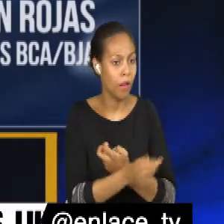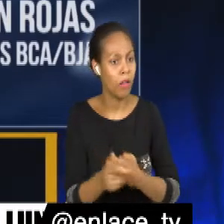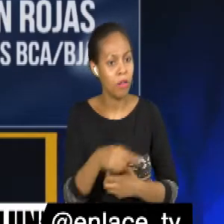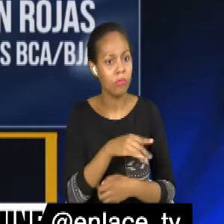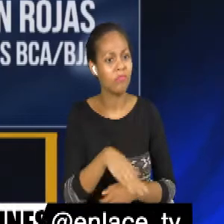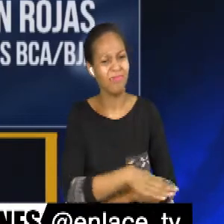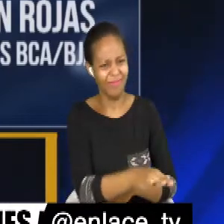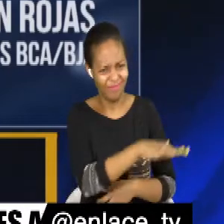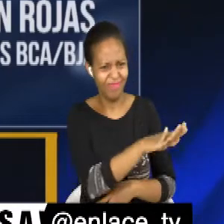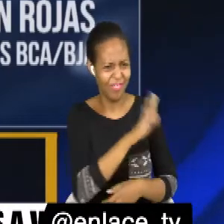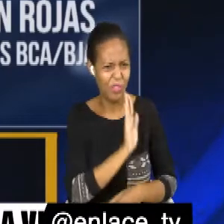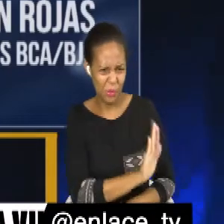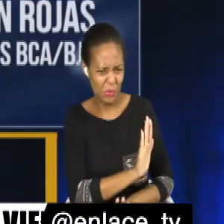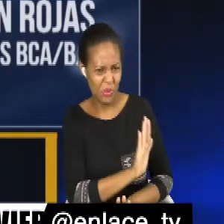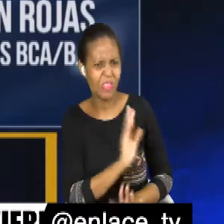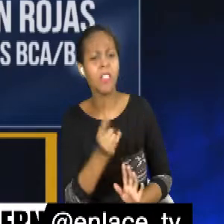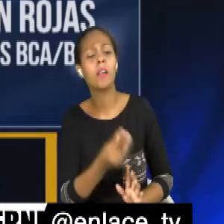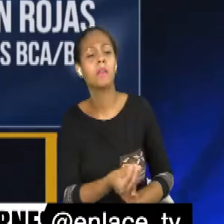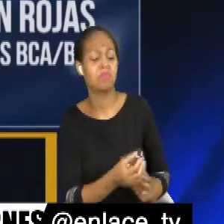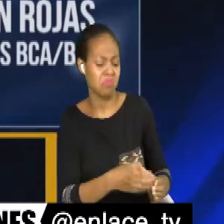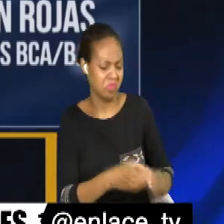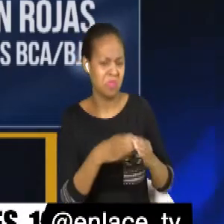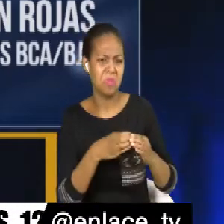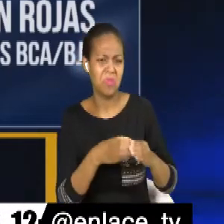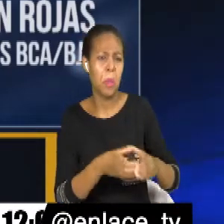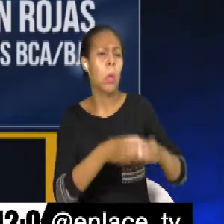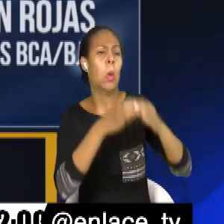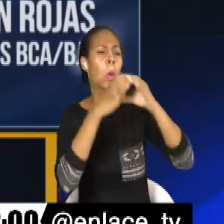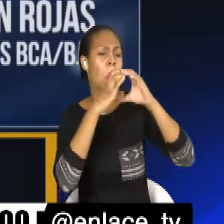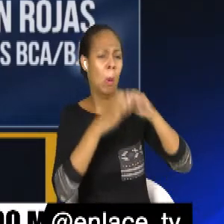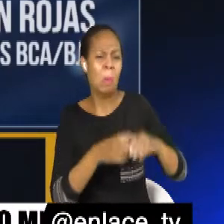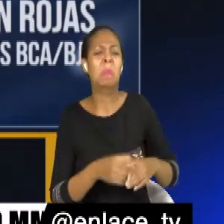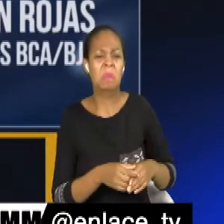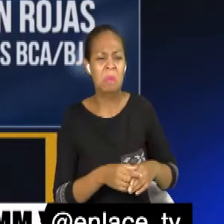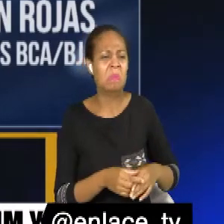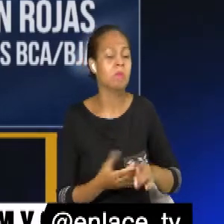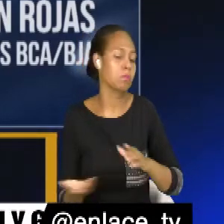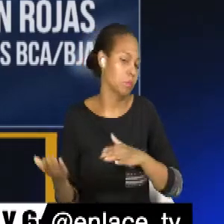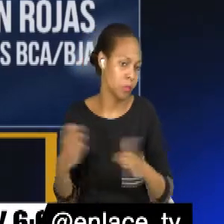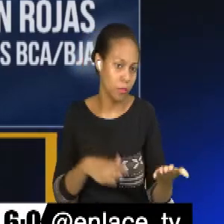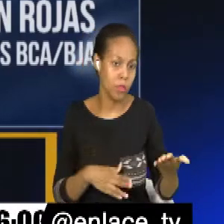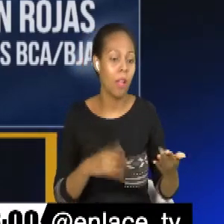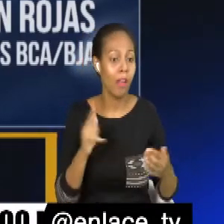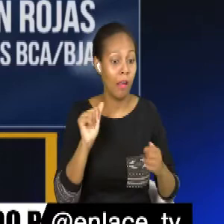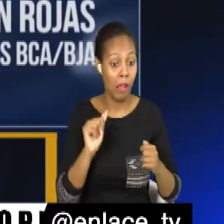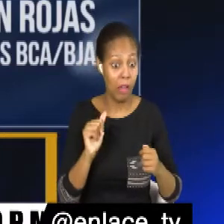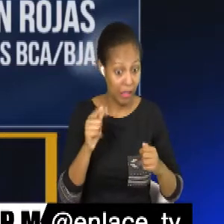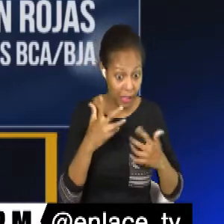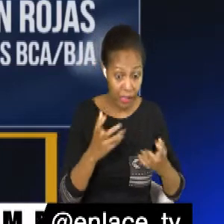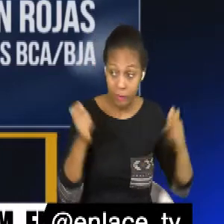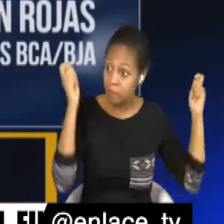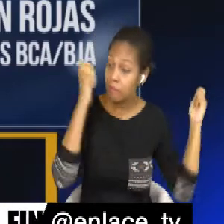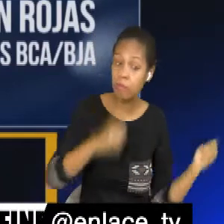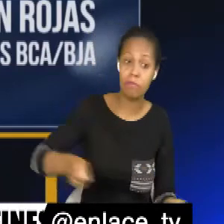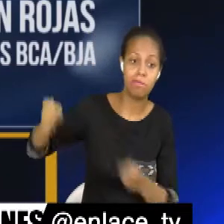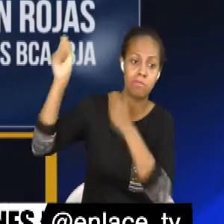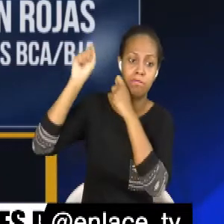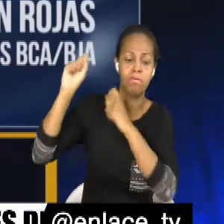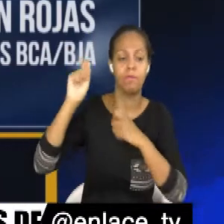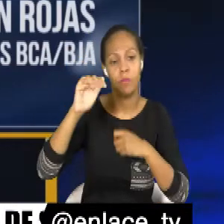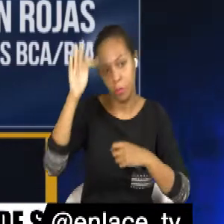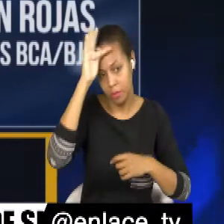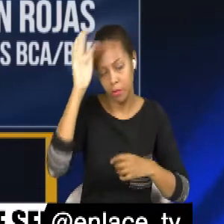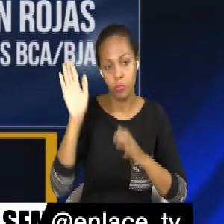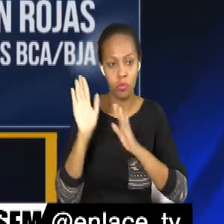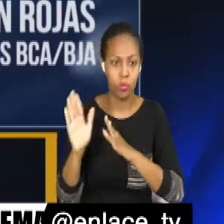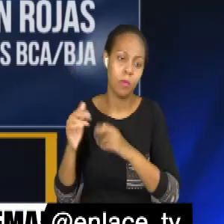se transporta a esa paciente a la policlínica de Ecopetrol. Es allí donde los médicos la reciben y